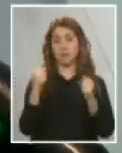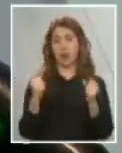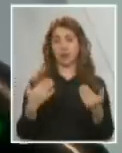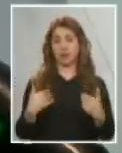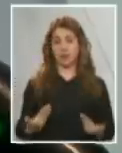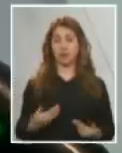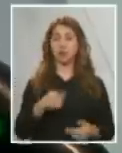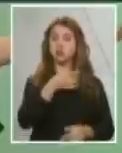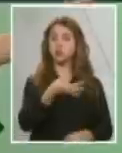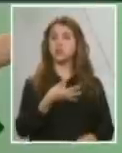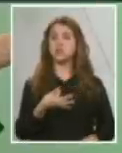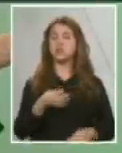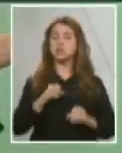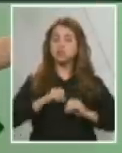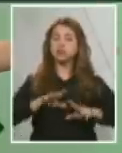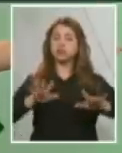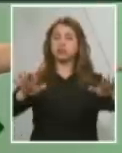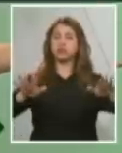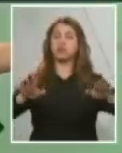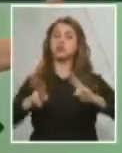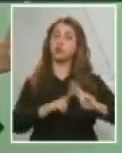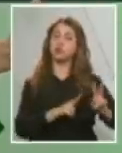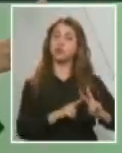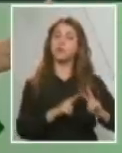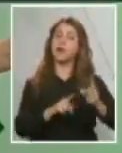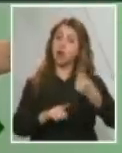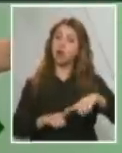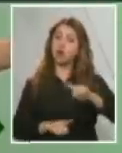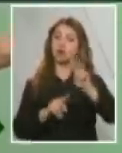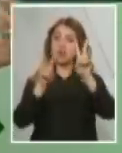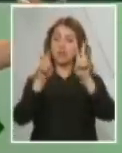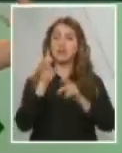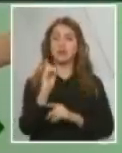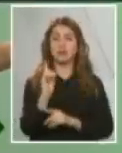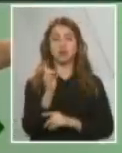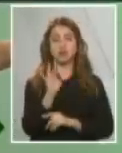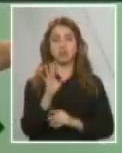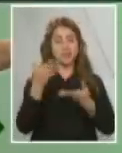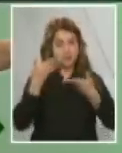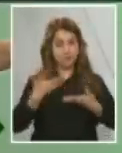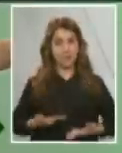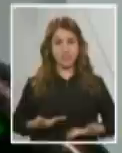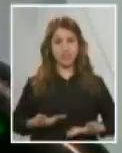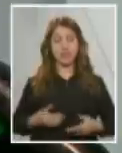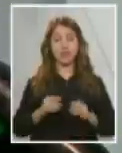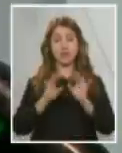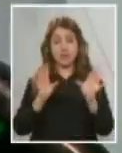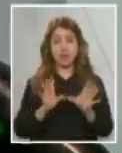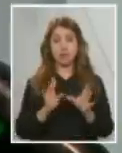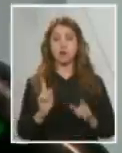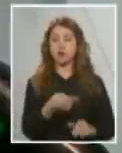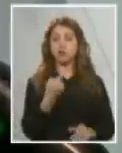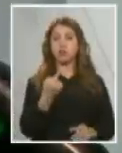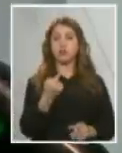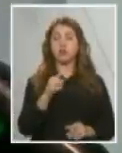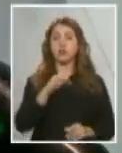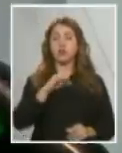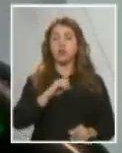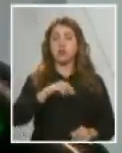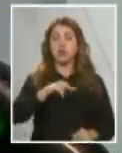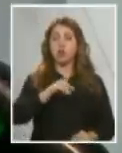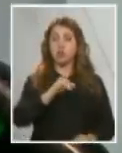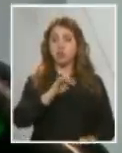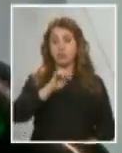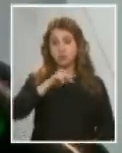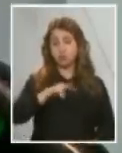prácticas. Y lo que tú decías de expandirse también a soluciones para otros tipos de discapacidad, sí, no solo física. Bueno, para nosotros es condición,